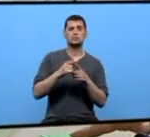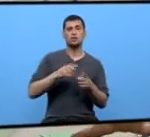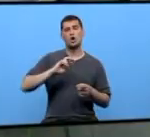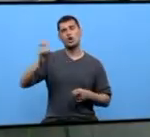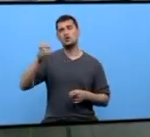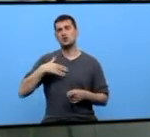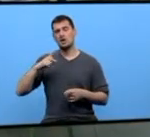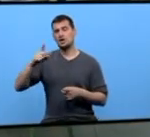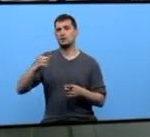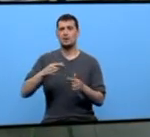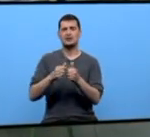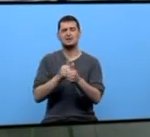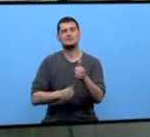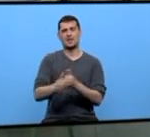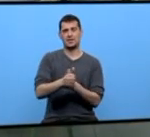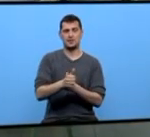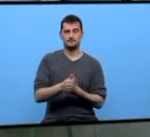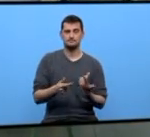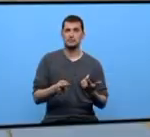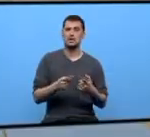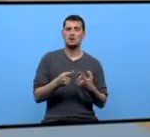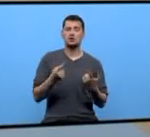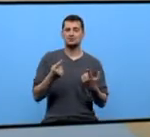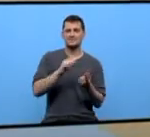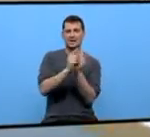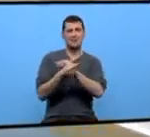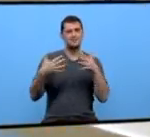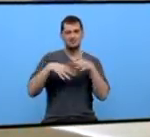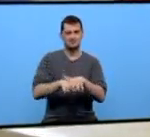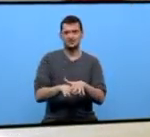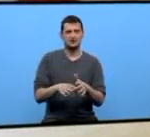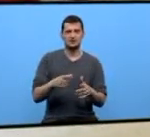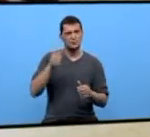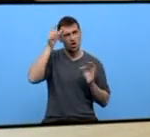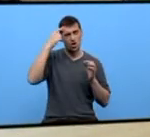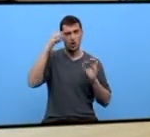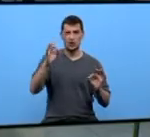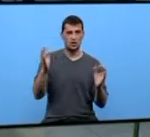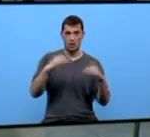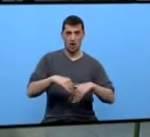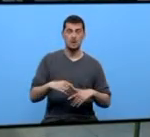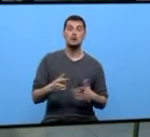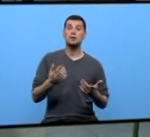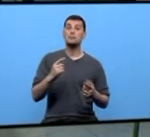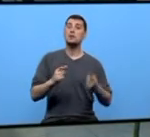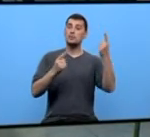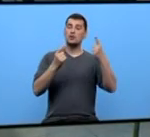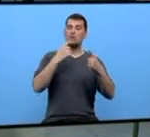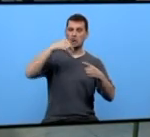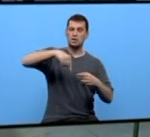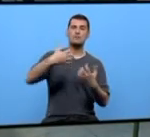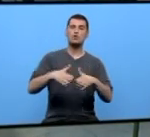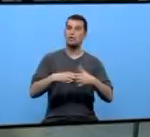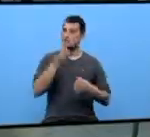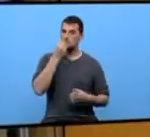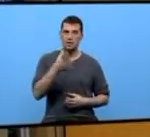outros centros. Non hai motivos razoables para esta conversión, pero sí moitos para a súa continuidade. En primeiro lugar, o centro non só funciona